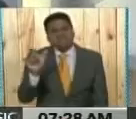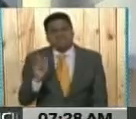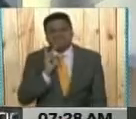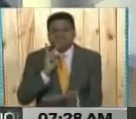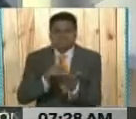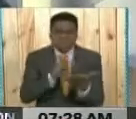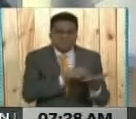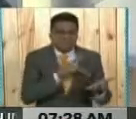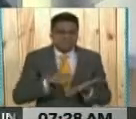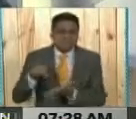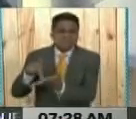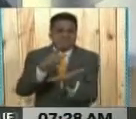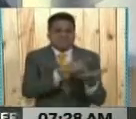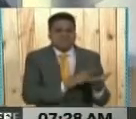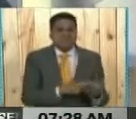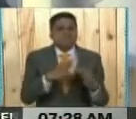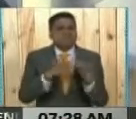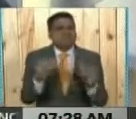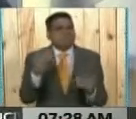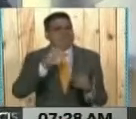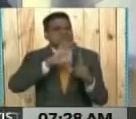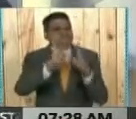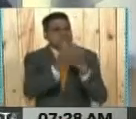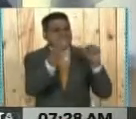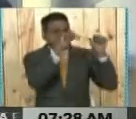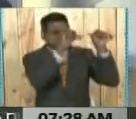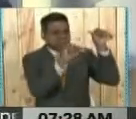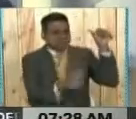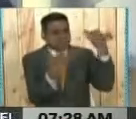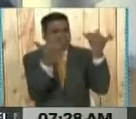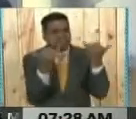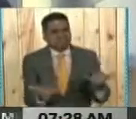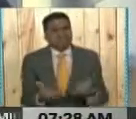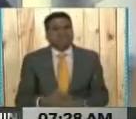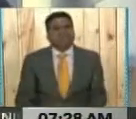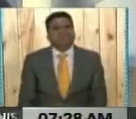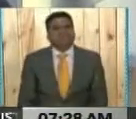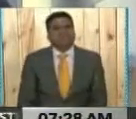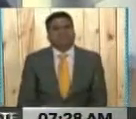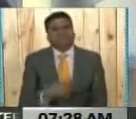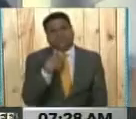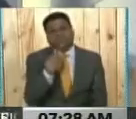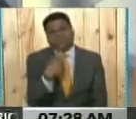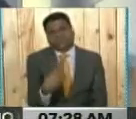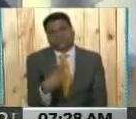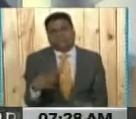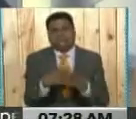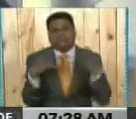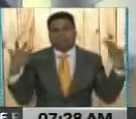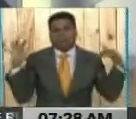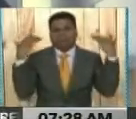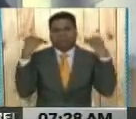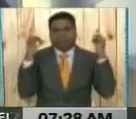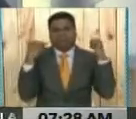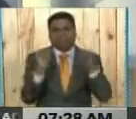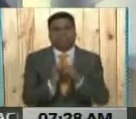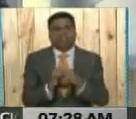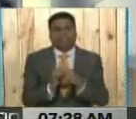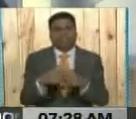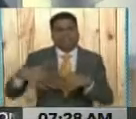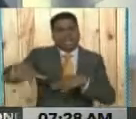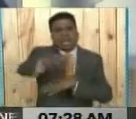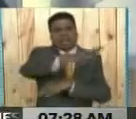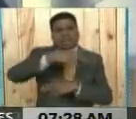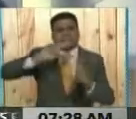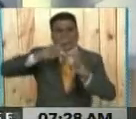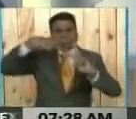elementos para una agenda cultural. Hoy está, como lo has dicho, una gran fiesta en la Diego Ibarra con Omar